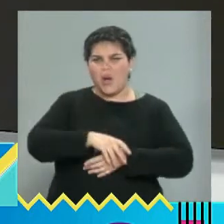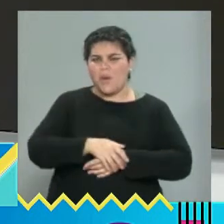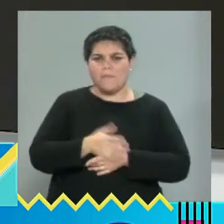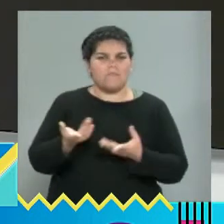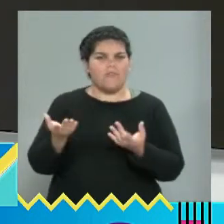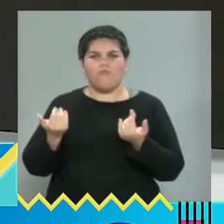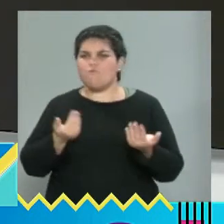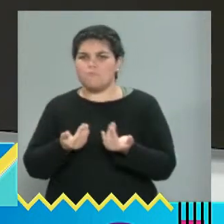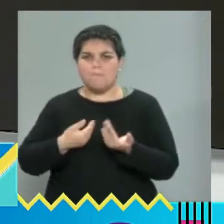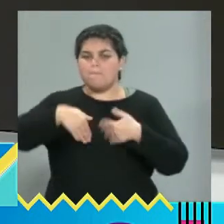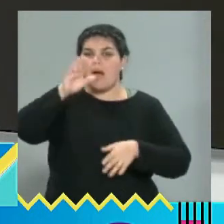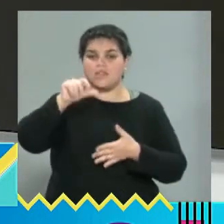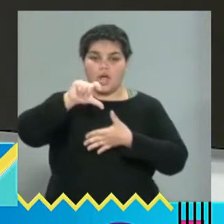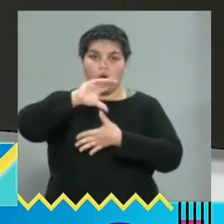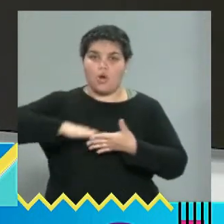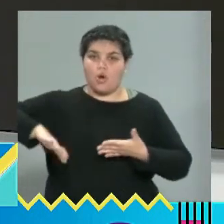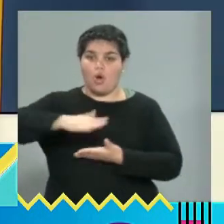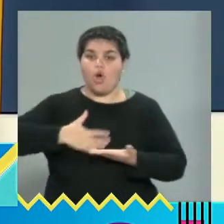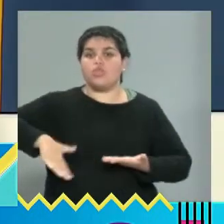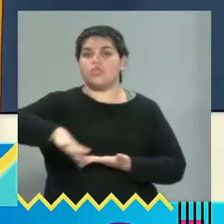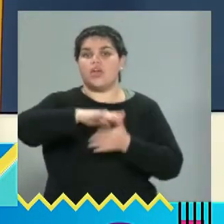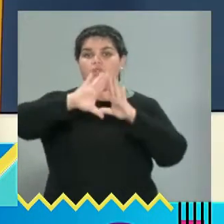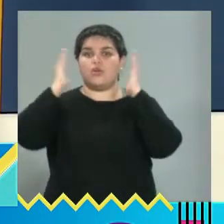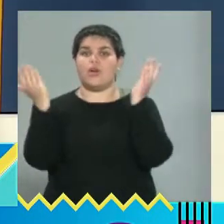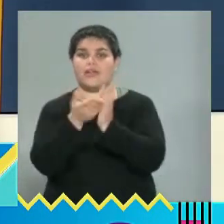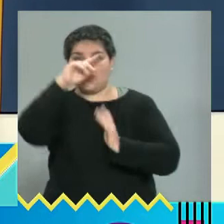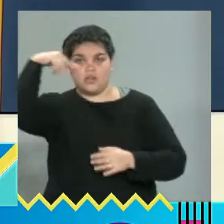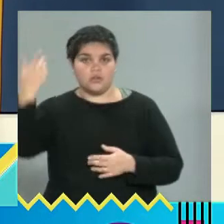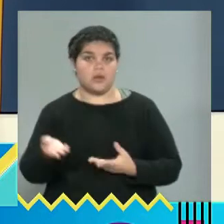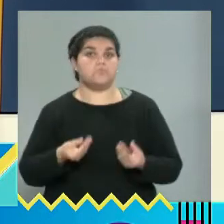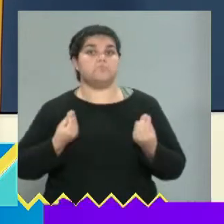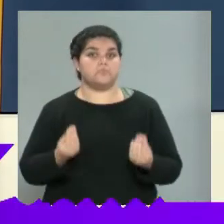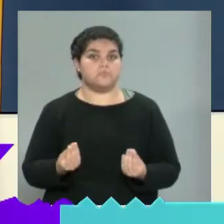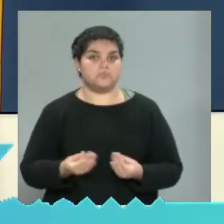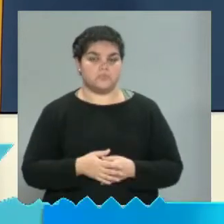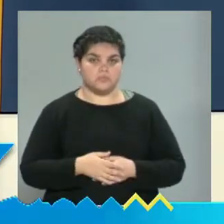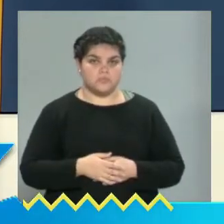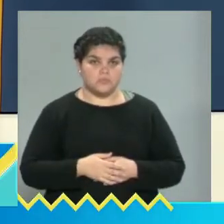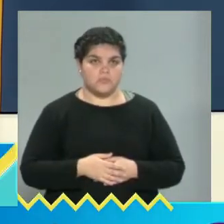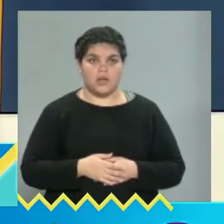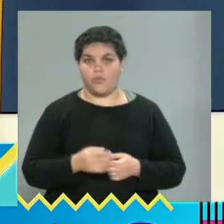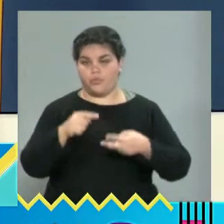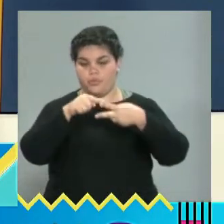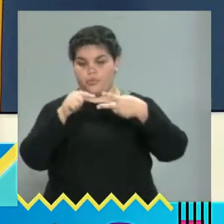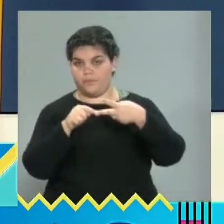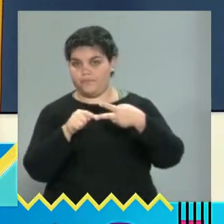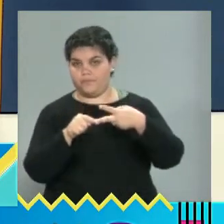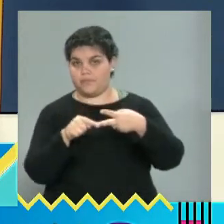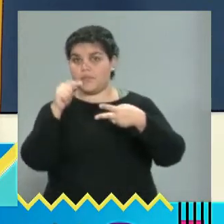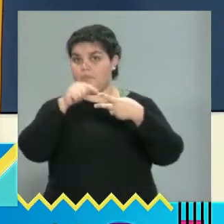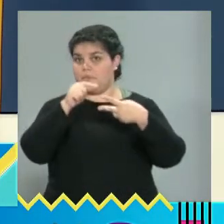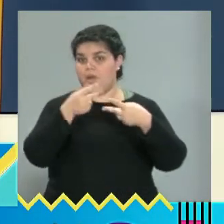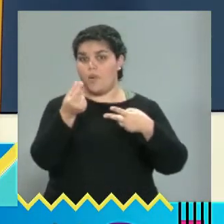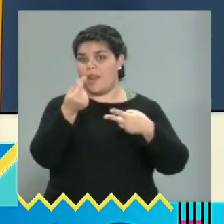en este contexto internacional? Y dos factores, básicamente. Tenemos un atraso cambiario